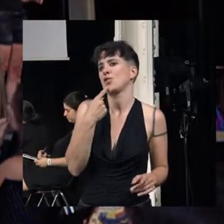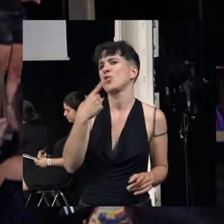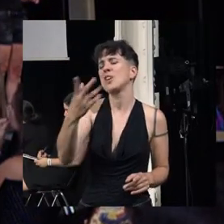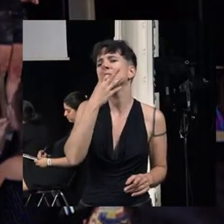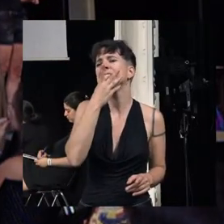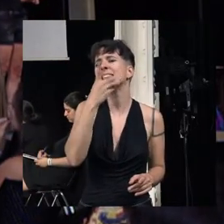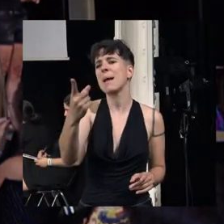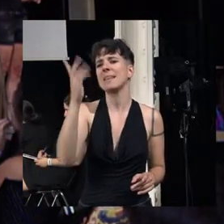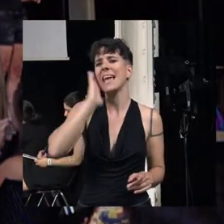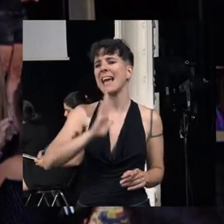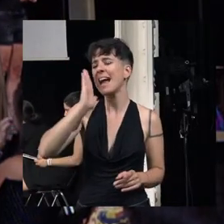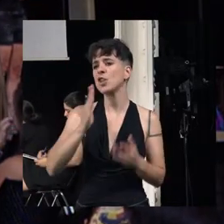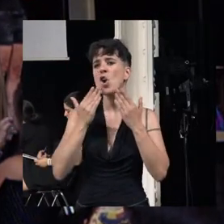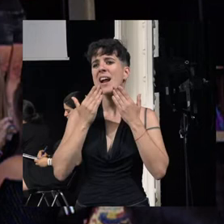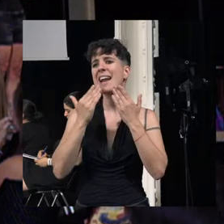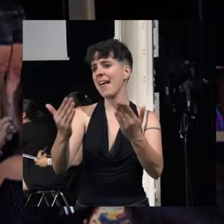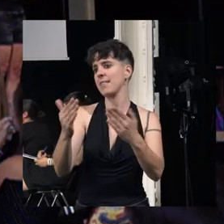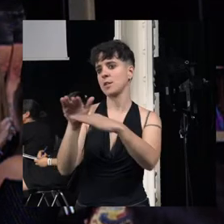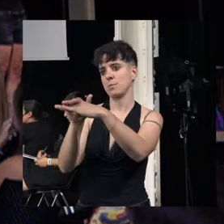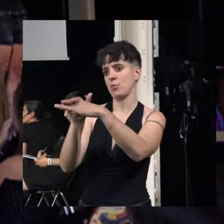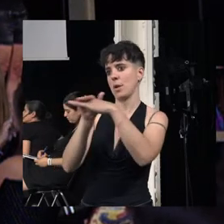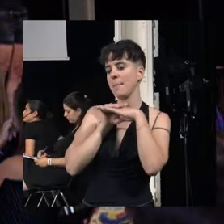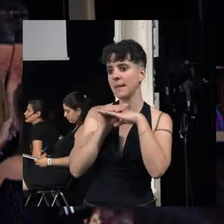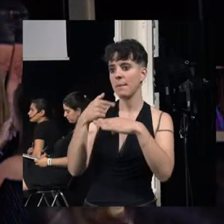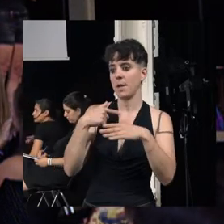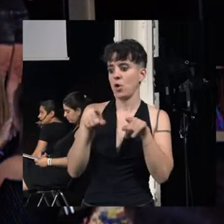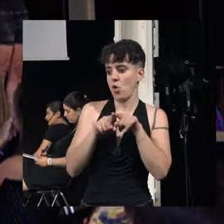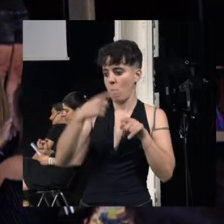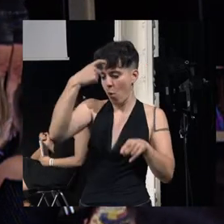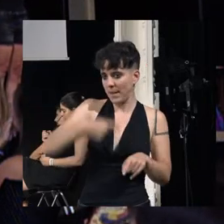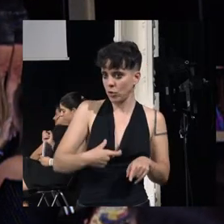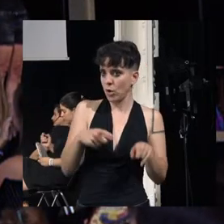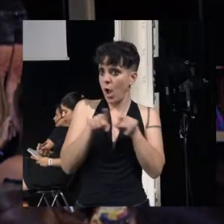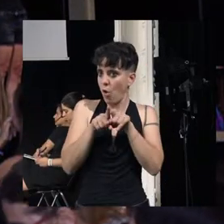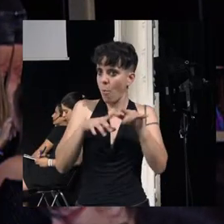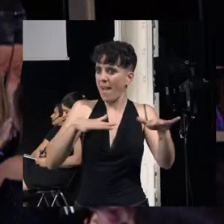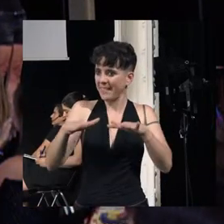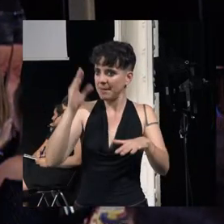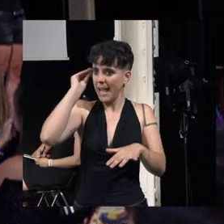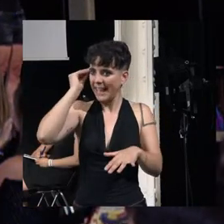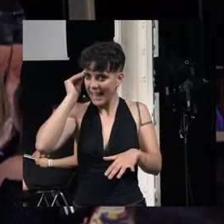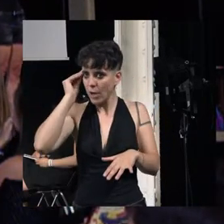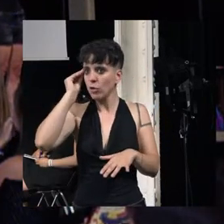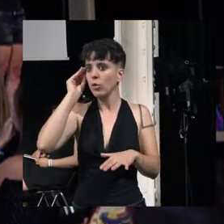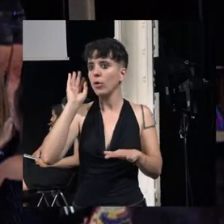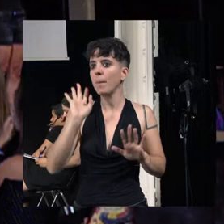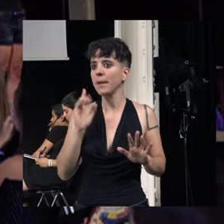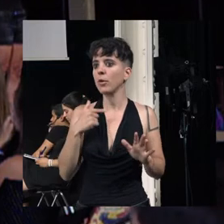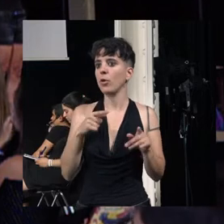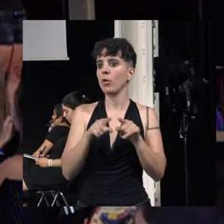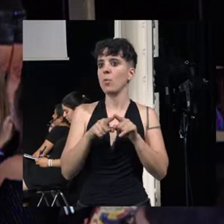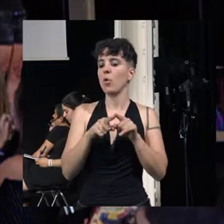he dado las gracias por invitarme, a mí como persona, como activista gitano, pero digamos en